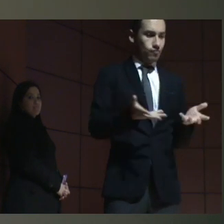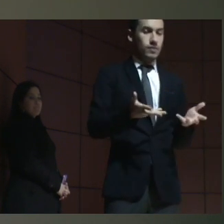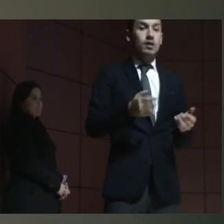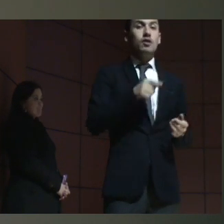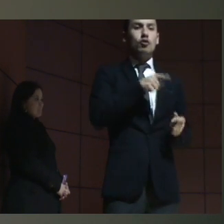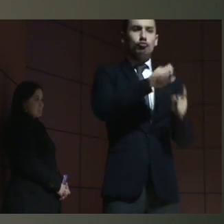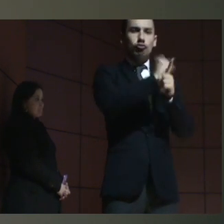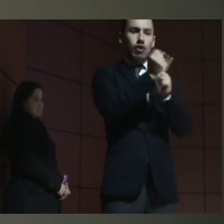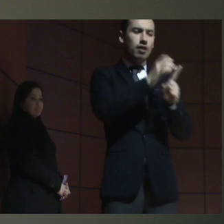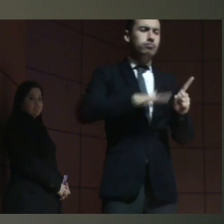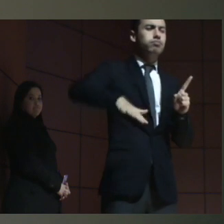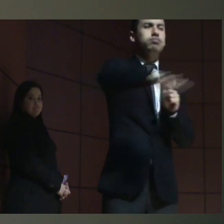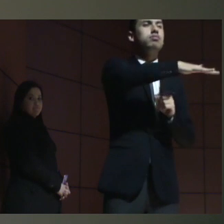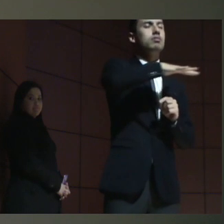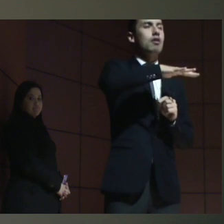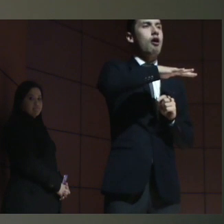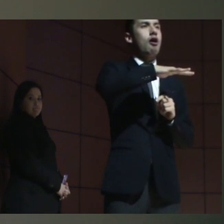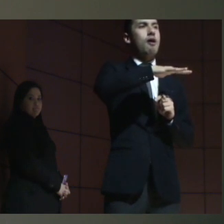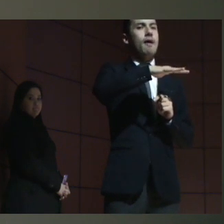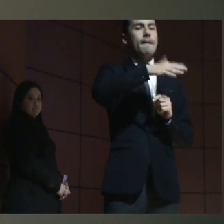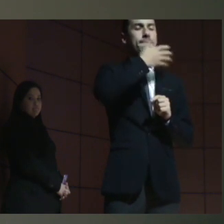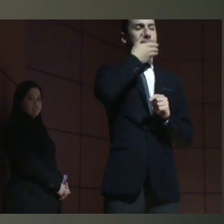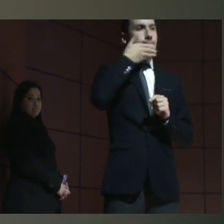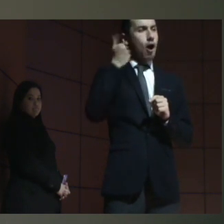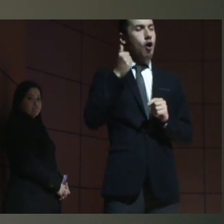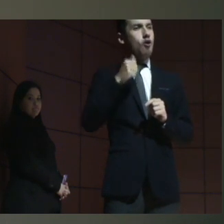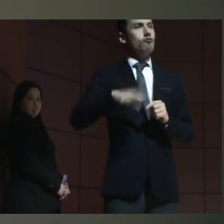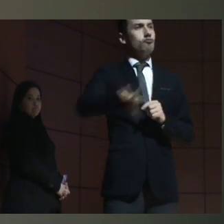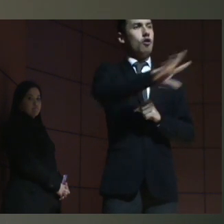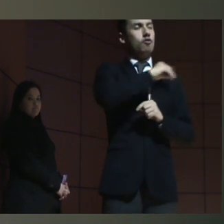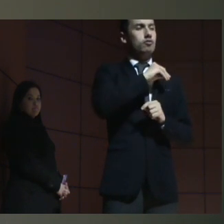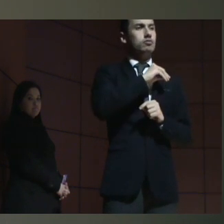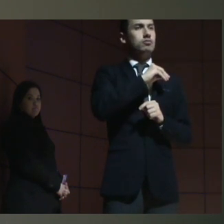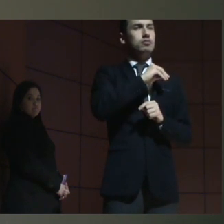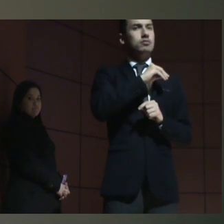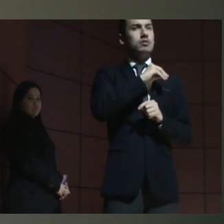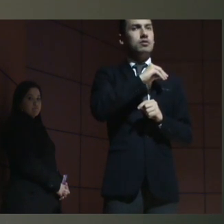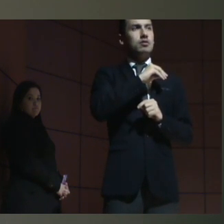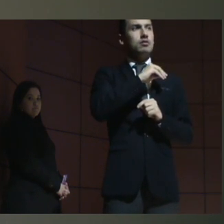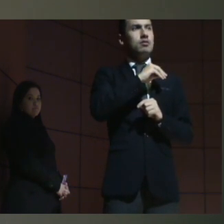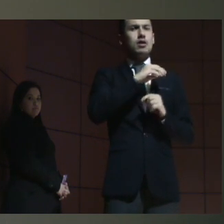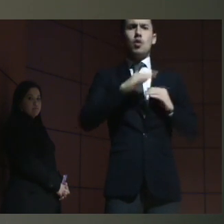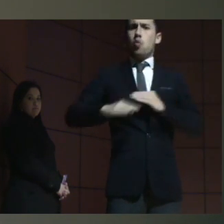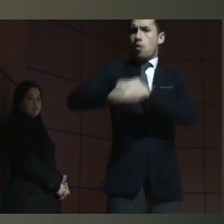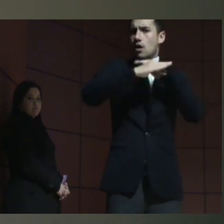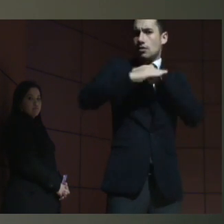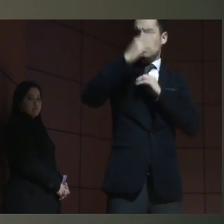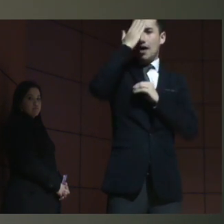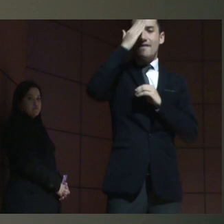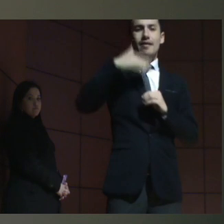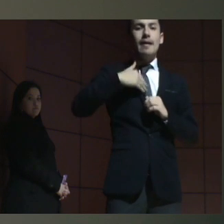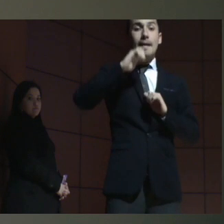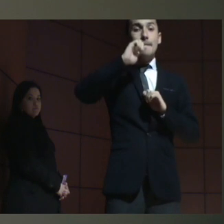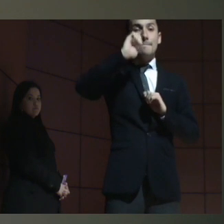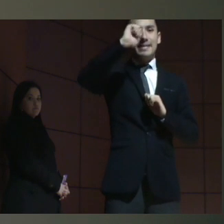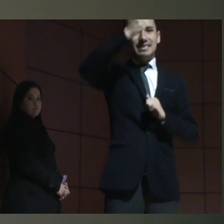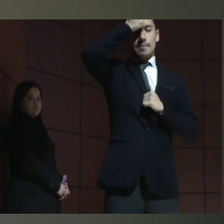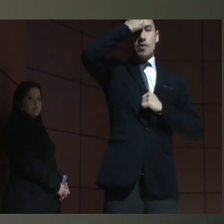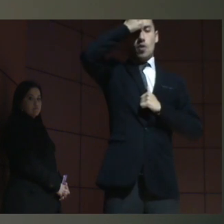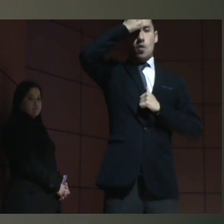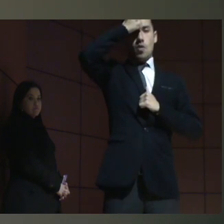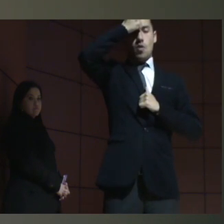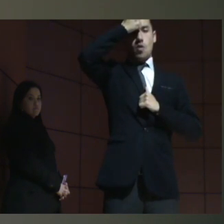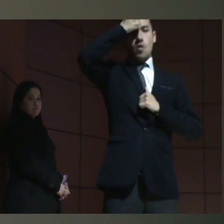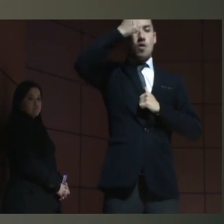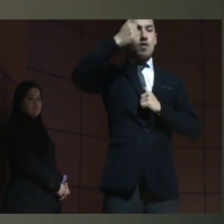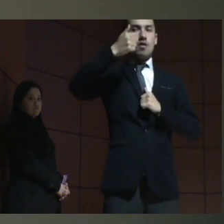sociedad todos seamos pues necesariamente iguales bajo un principio de pronto más